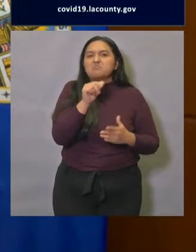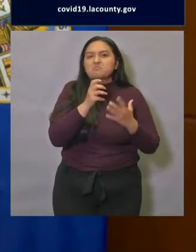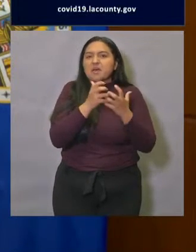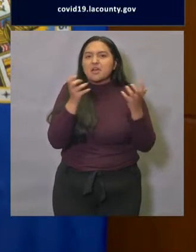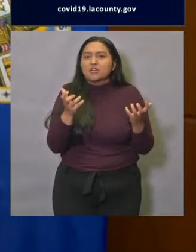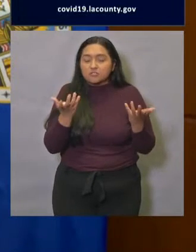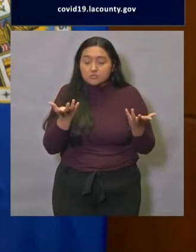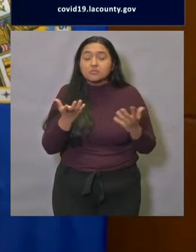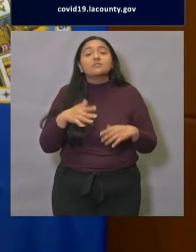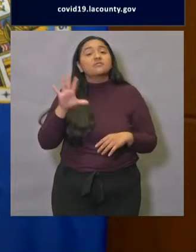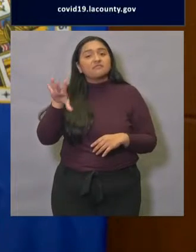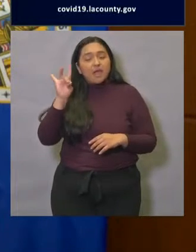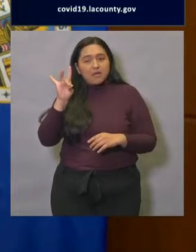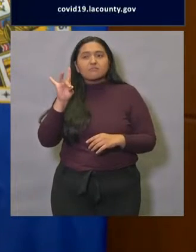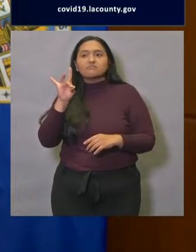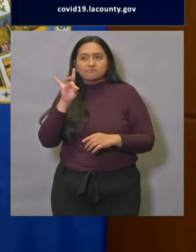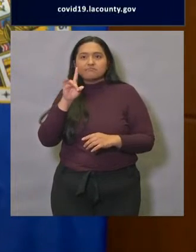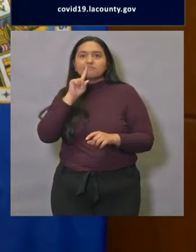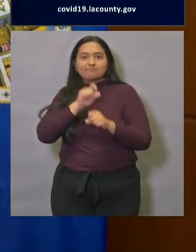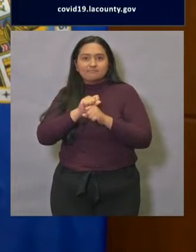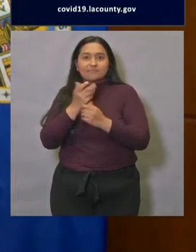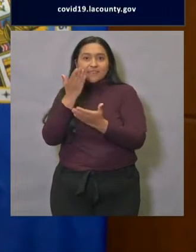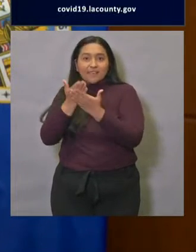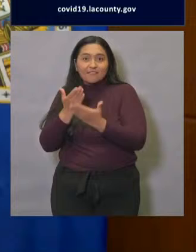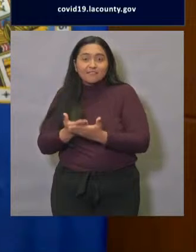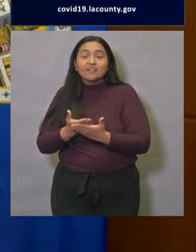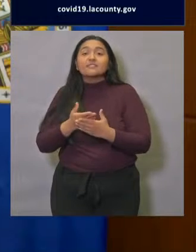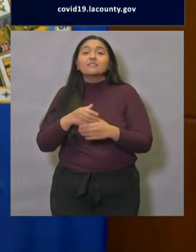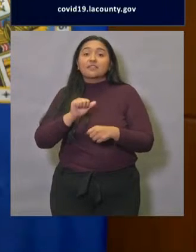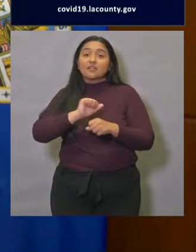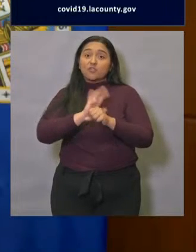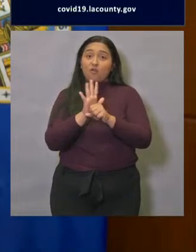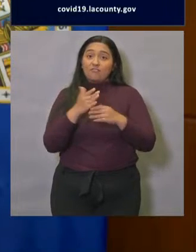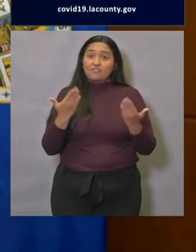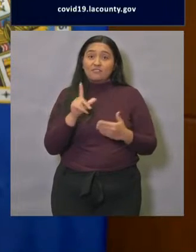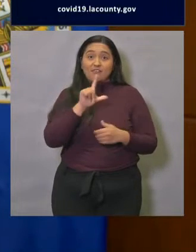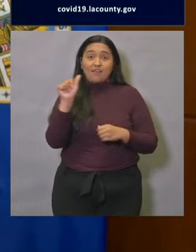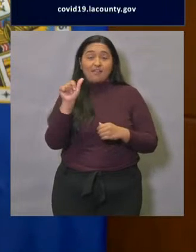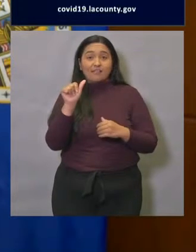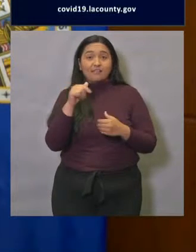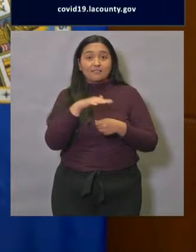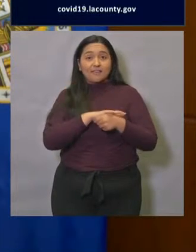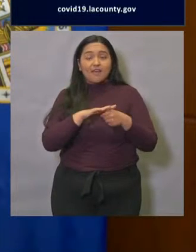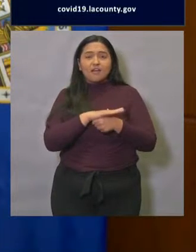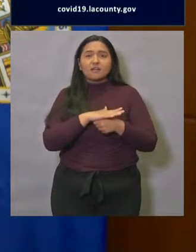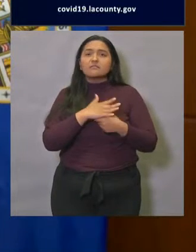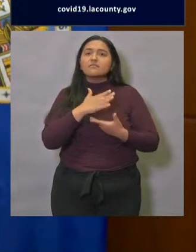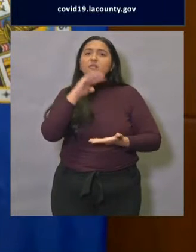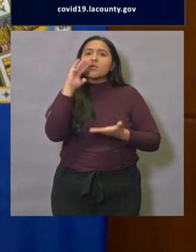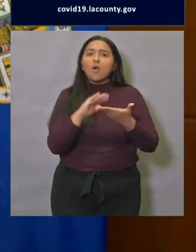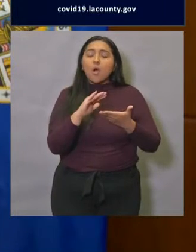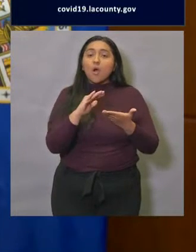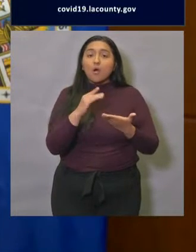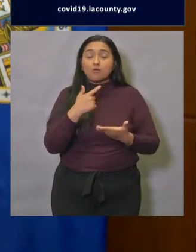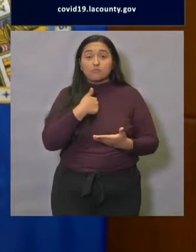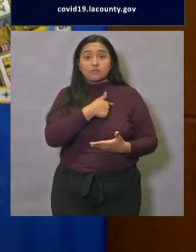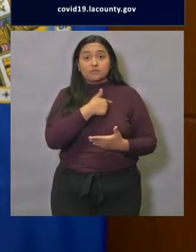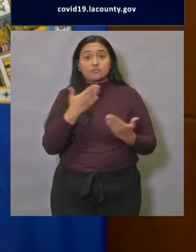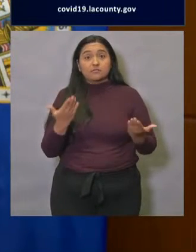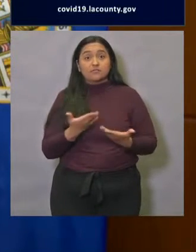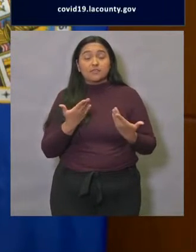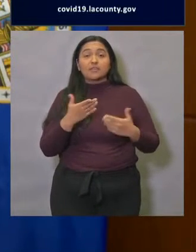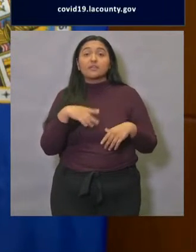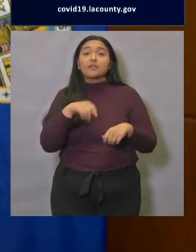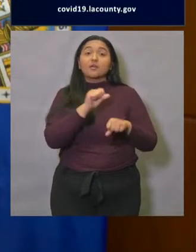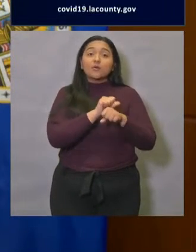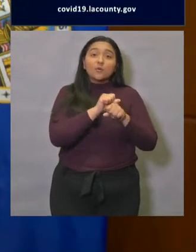los casos de COVID se mantienen bajos en el condado. Donde la gente se ha vacunado, sea los trabajadores